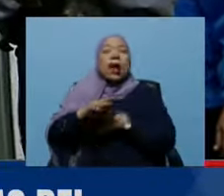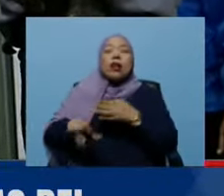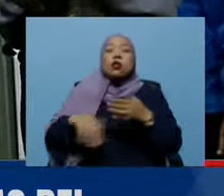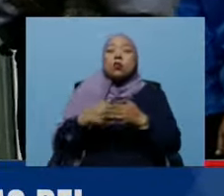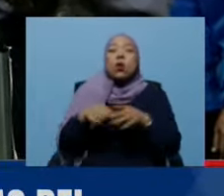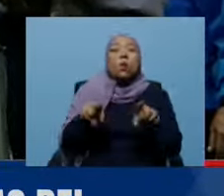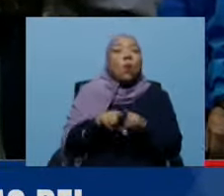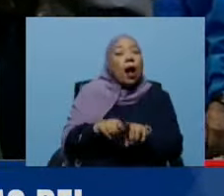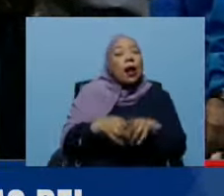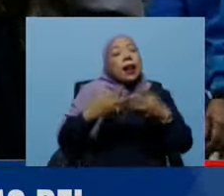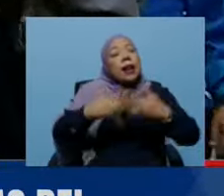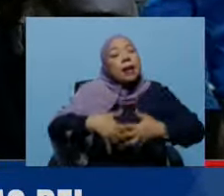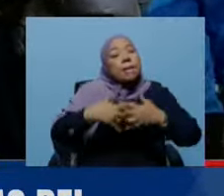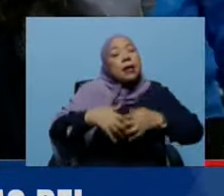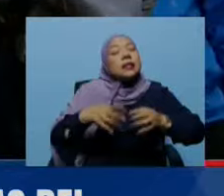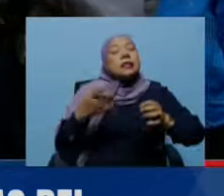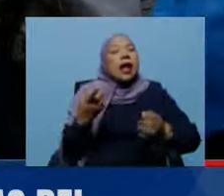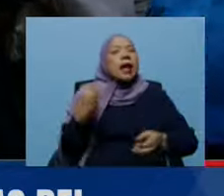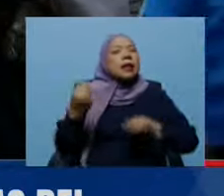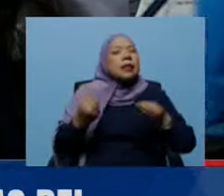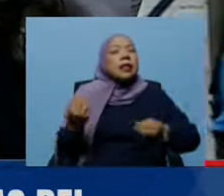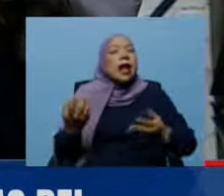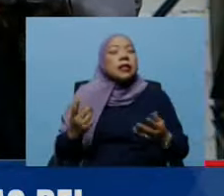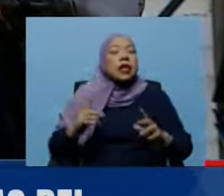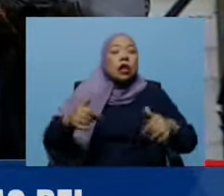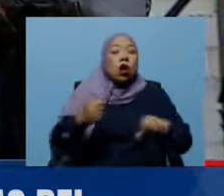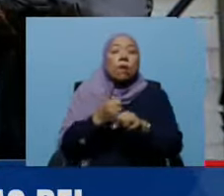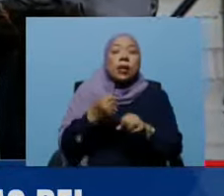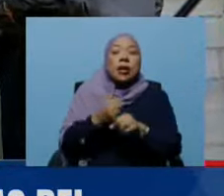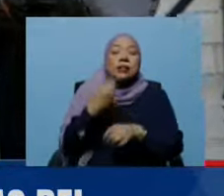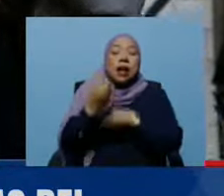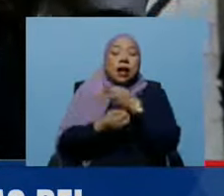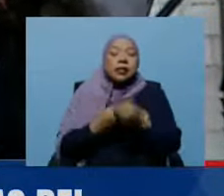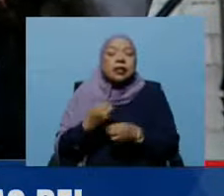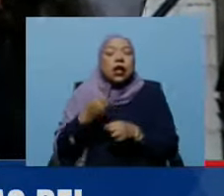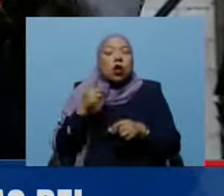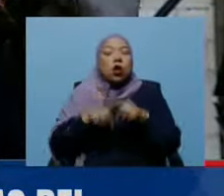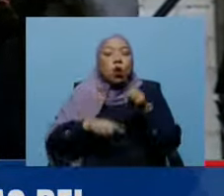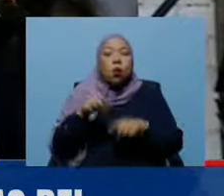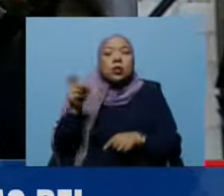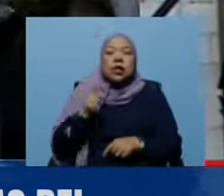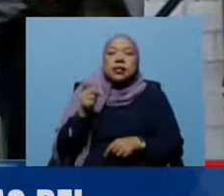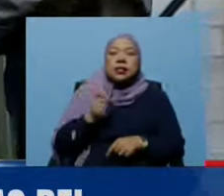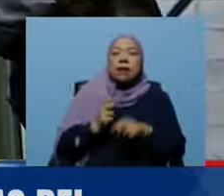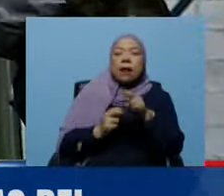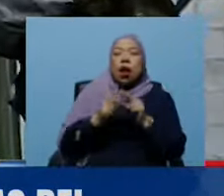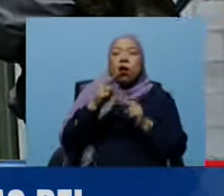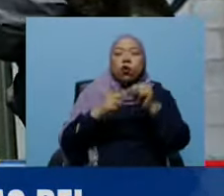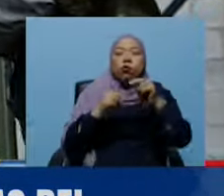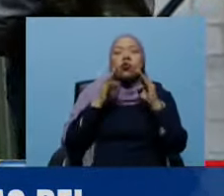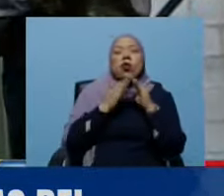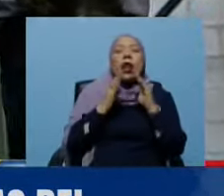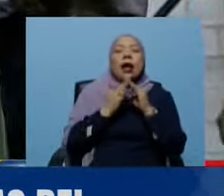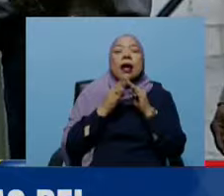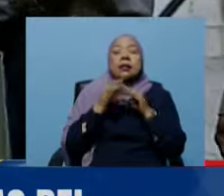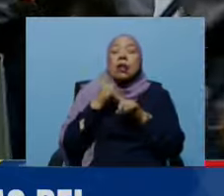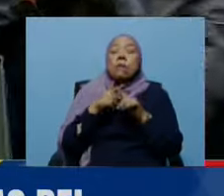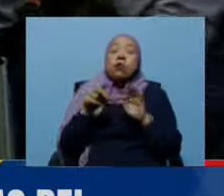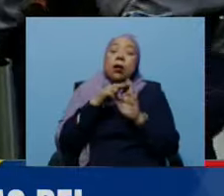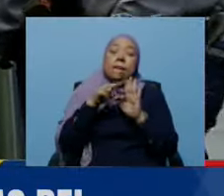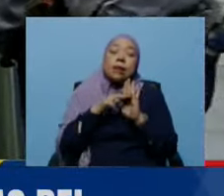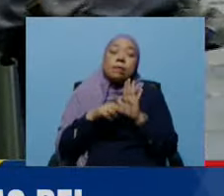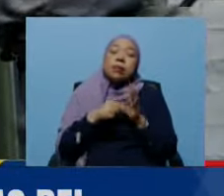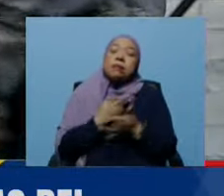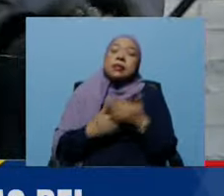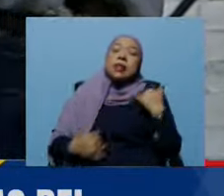básicas, como ha sido su instrucción, la certificación para producir más y mejor, como ha sido su instrucción. Continuando